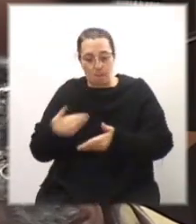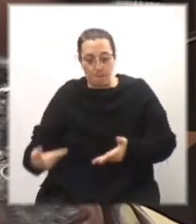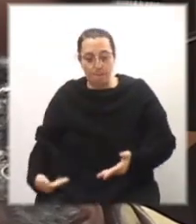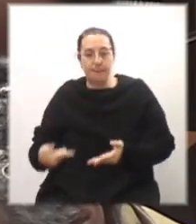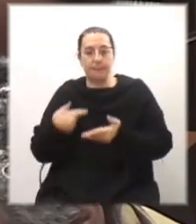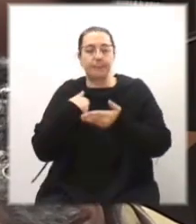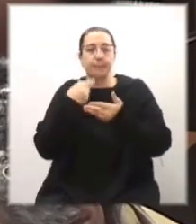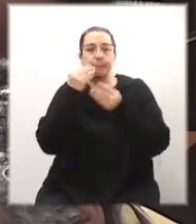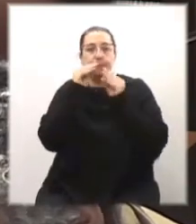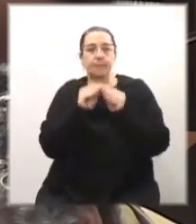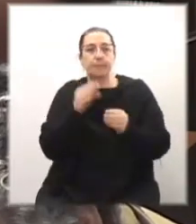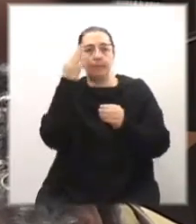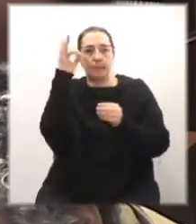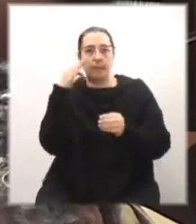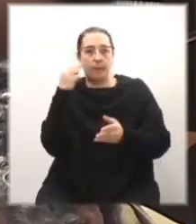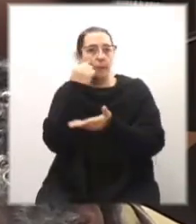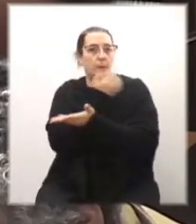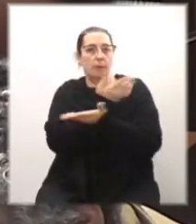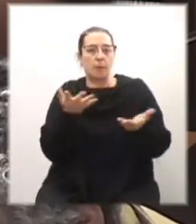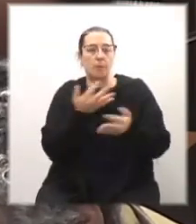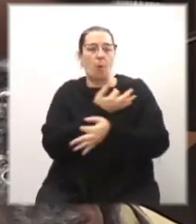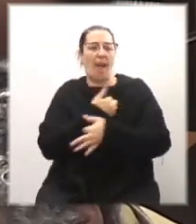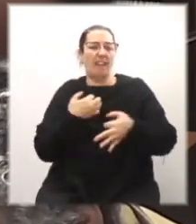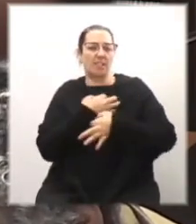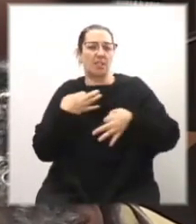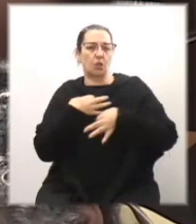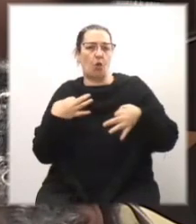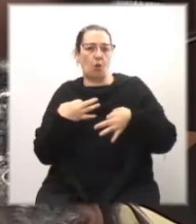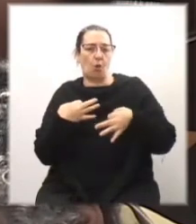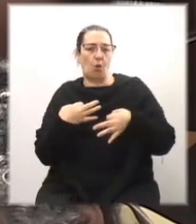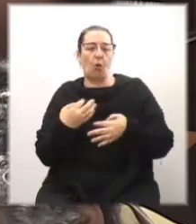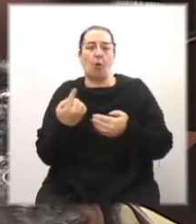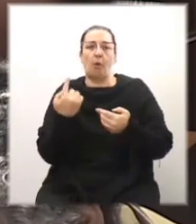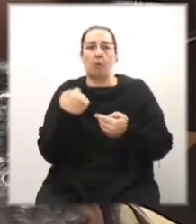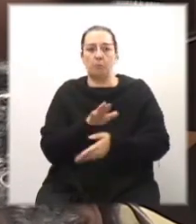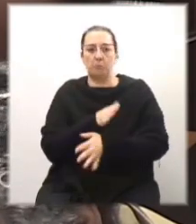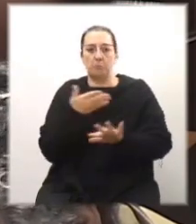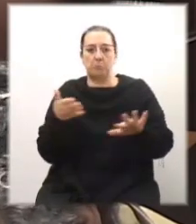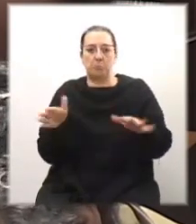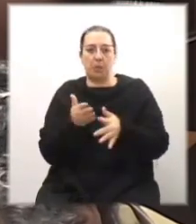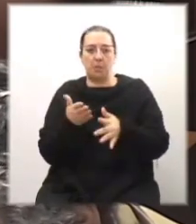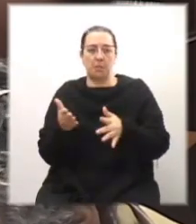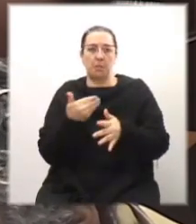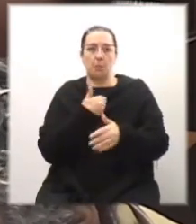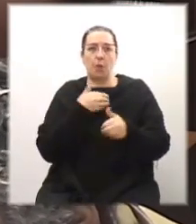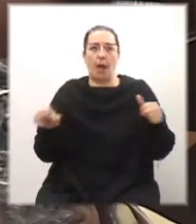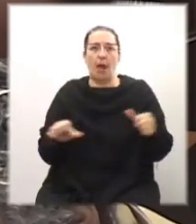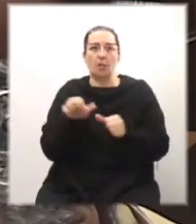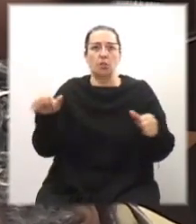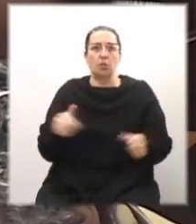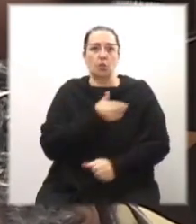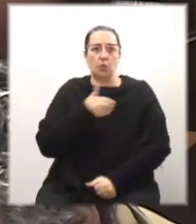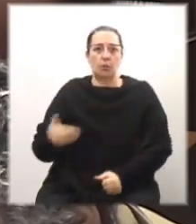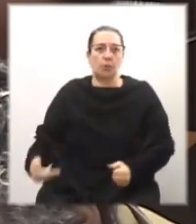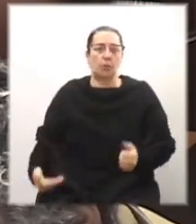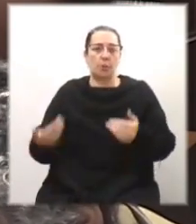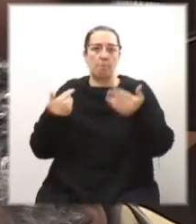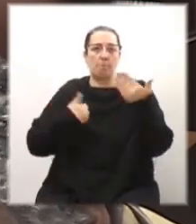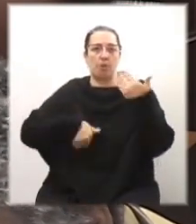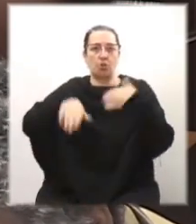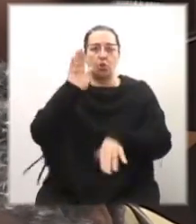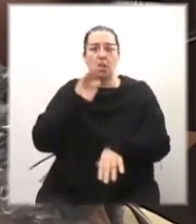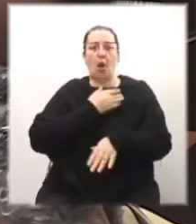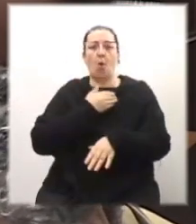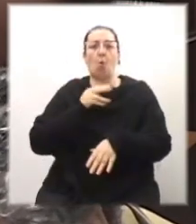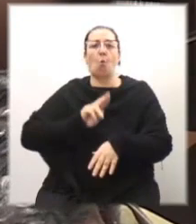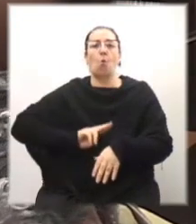de cuentas de tono marcadamente exitista, según la cual parecería que por acción del gobierno la mayoría de los